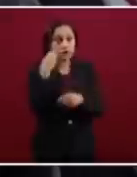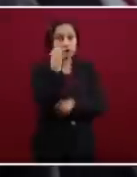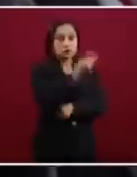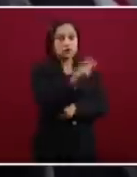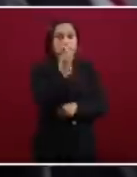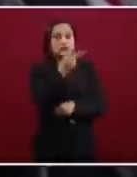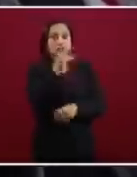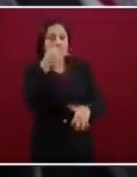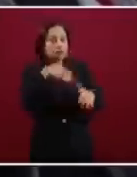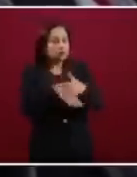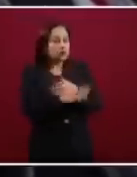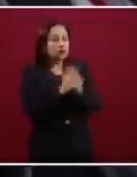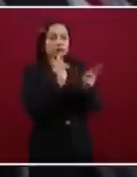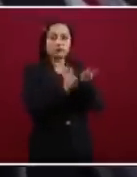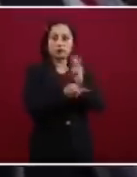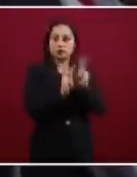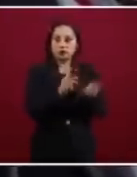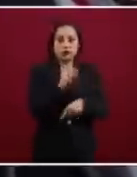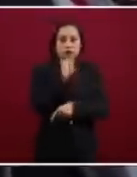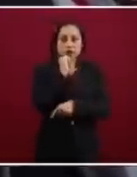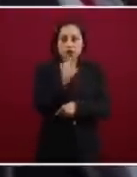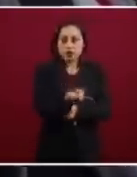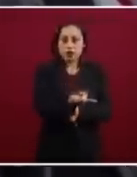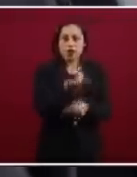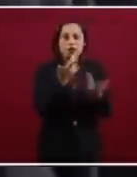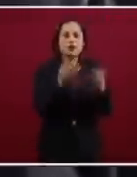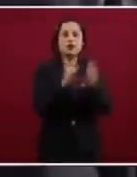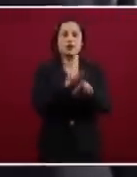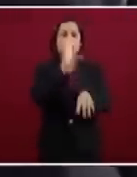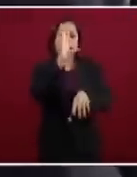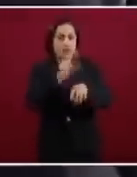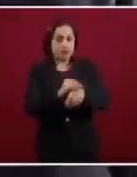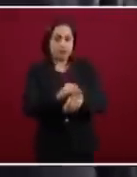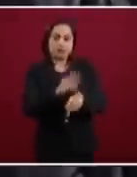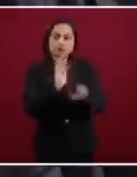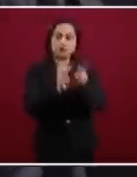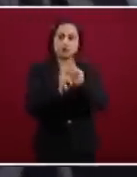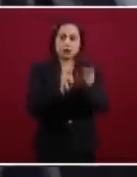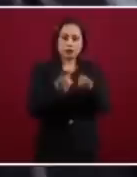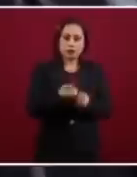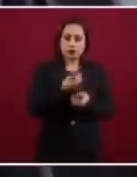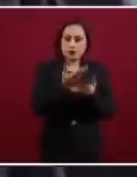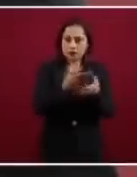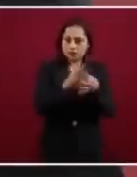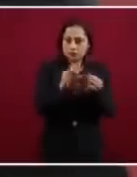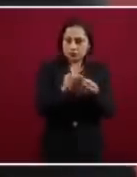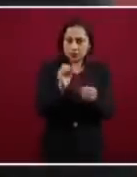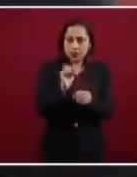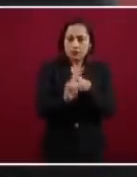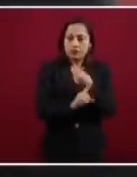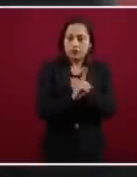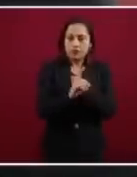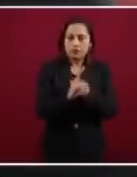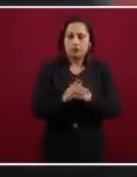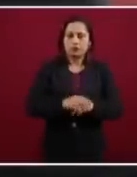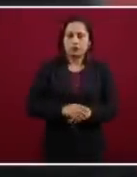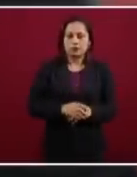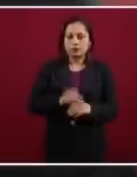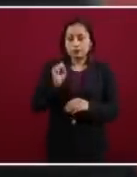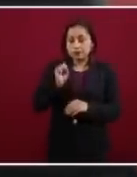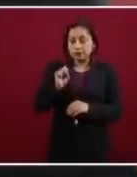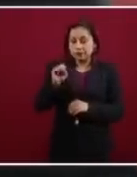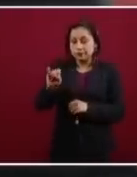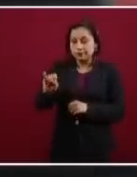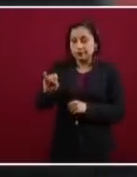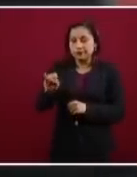platicar con usted no le dieron un espacio para que expusiera la situación en un podium sin este pero